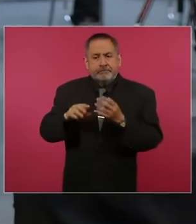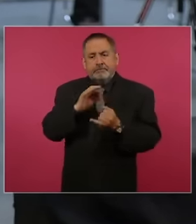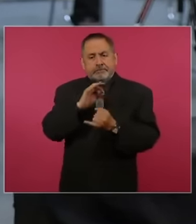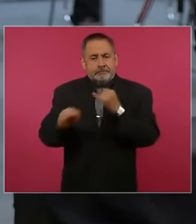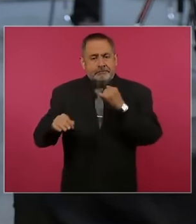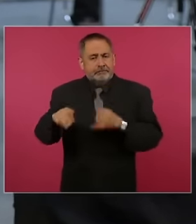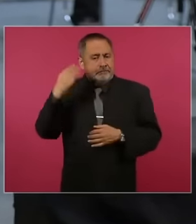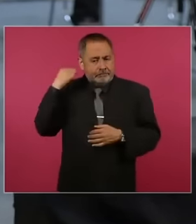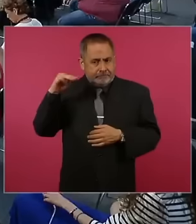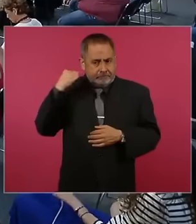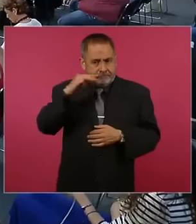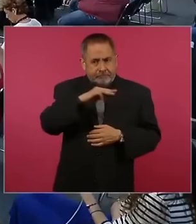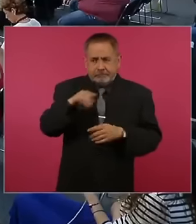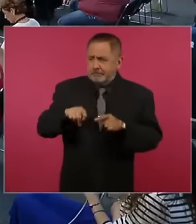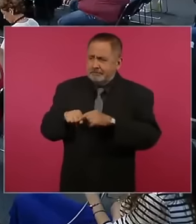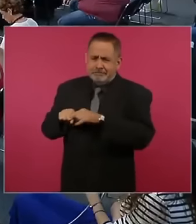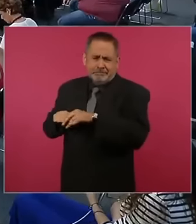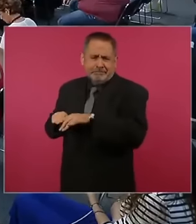finalmente Michoacán.